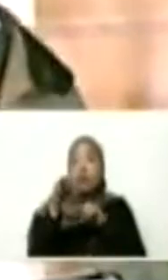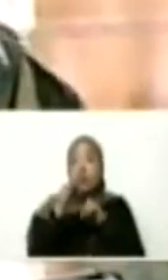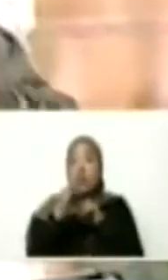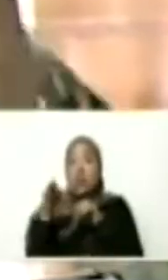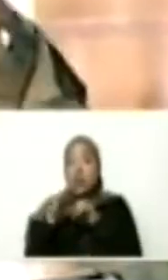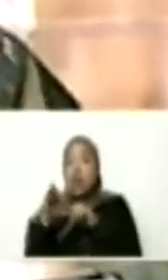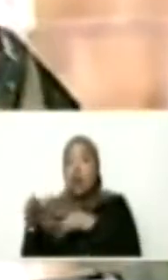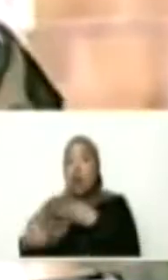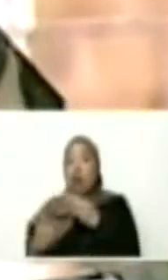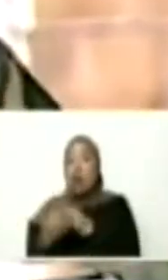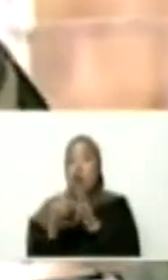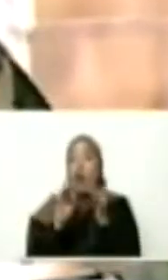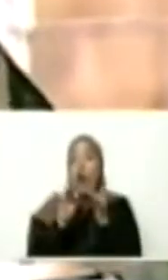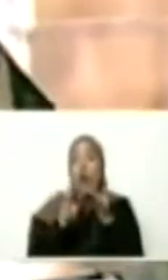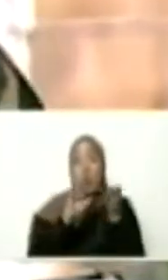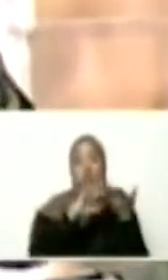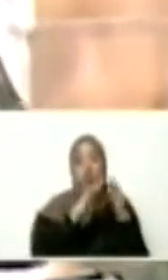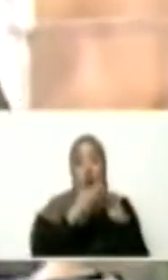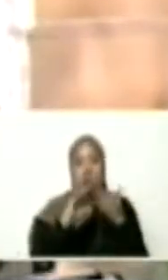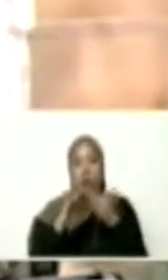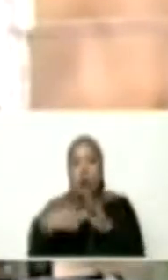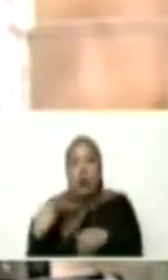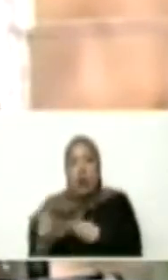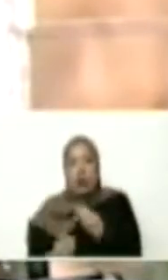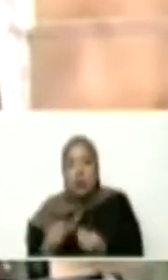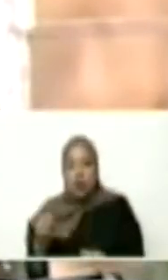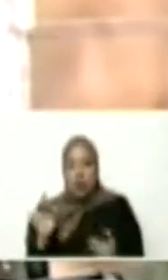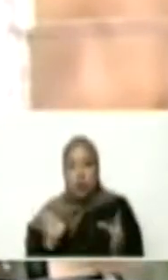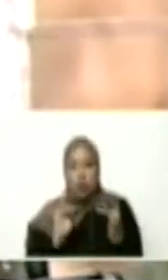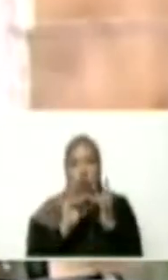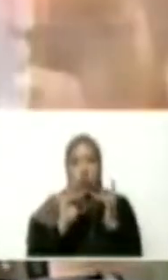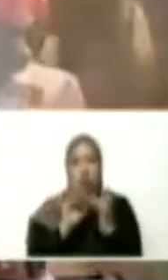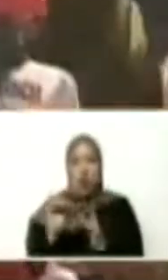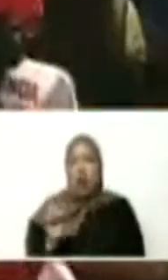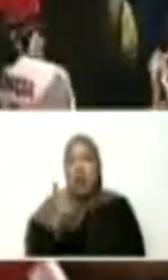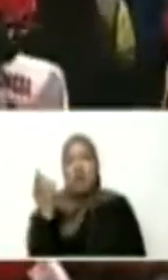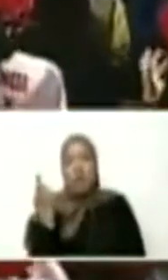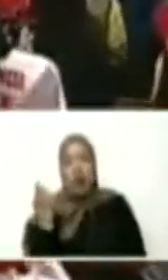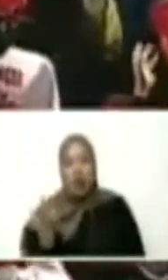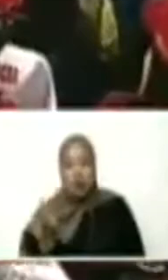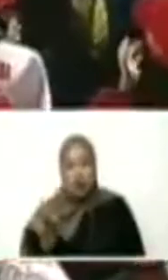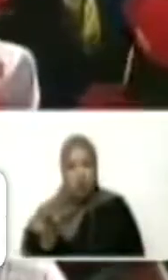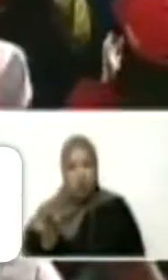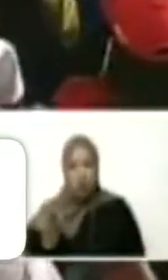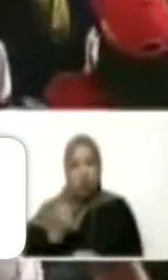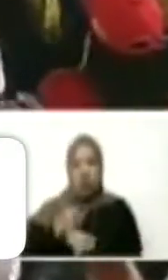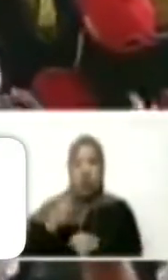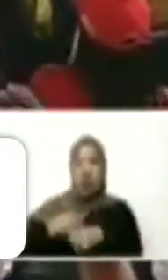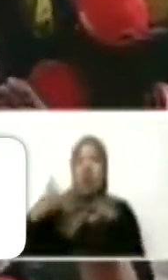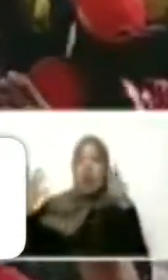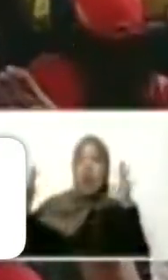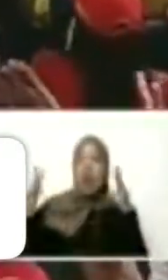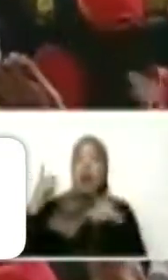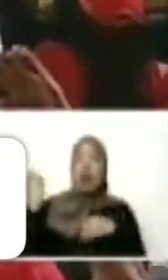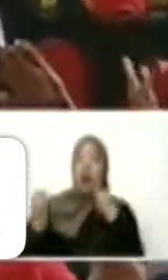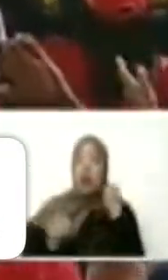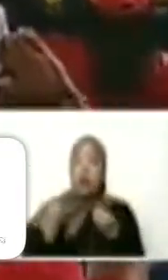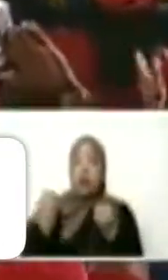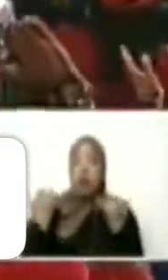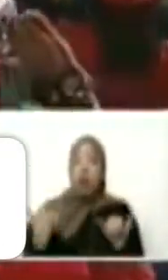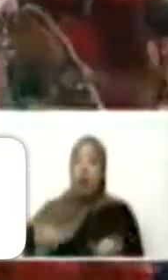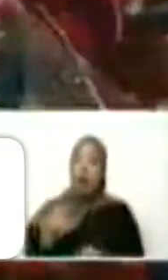las comunas. ¿Qué estamos haciendo con las comunas? ¿Qué no estamos haciendo? ¿Y qué debemos hacer de aquí